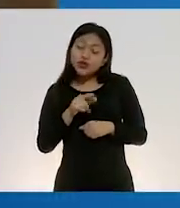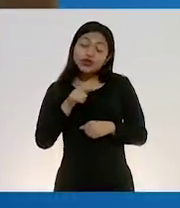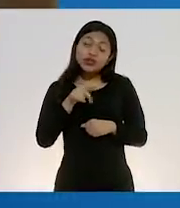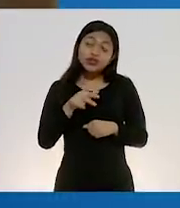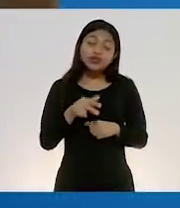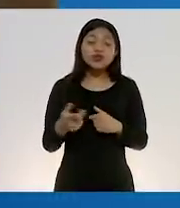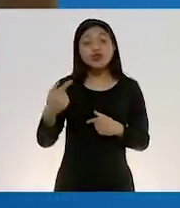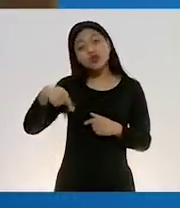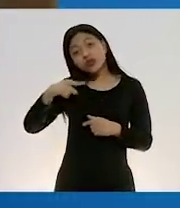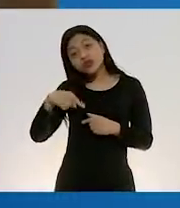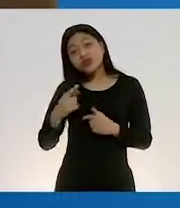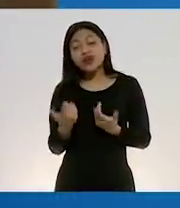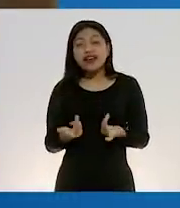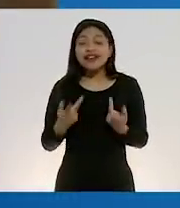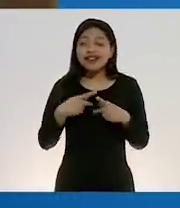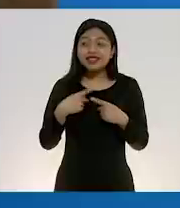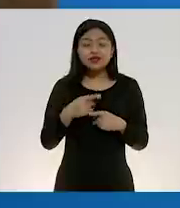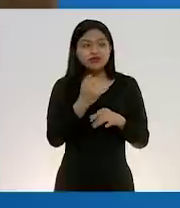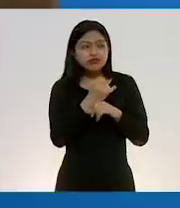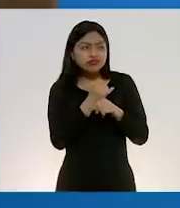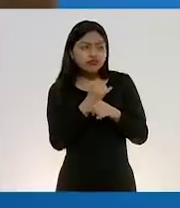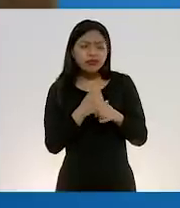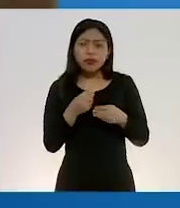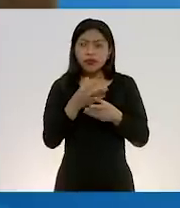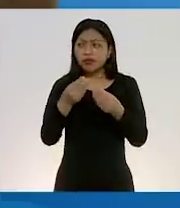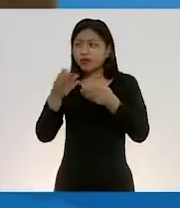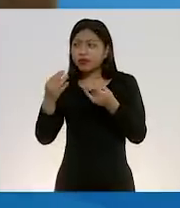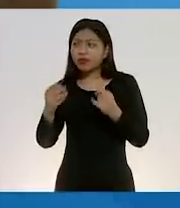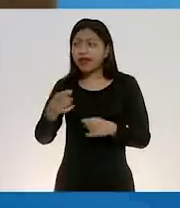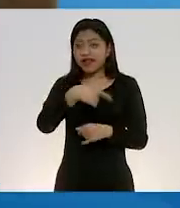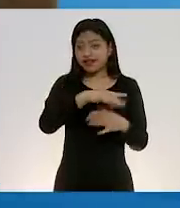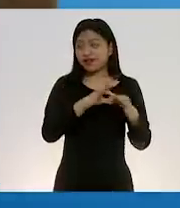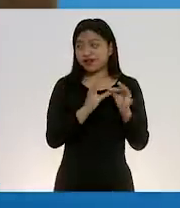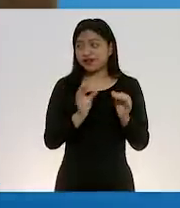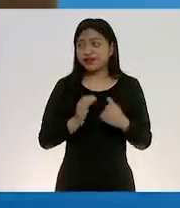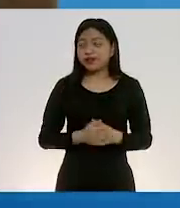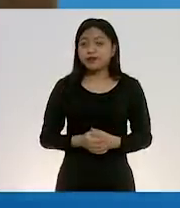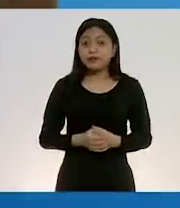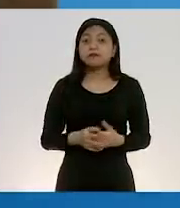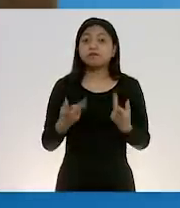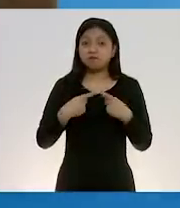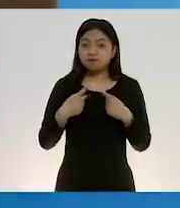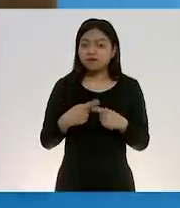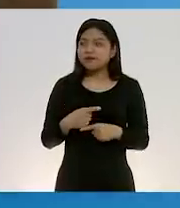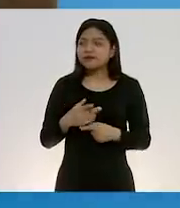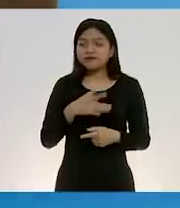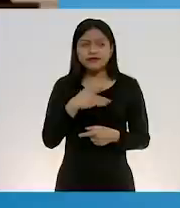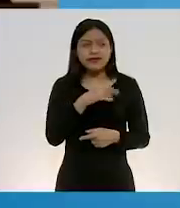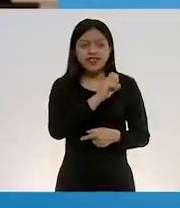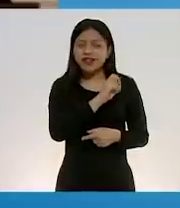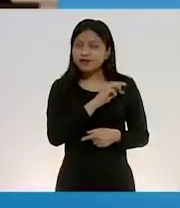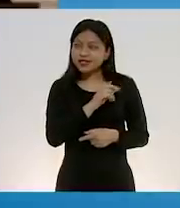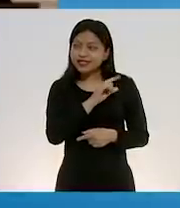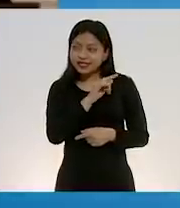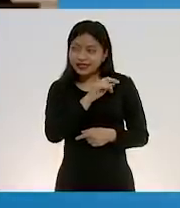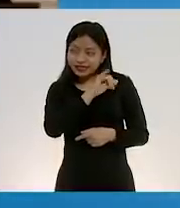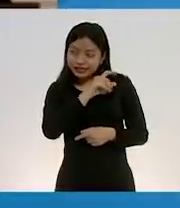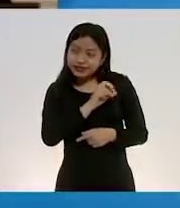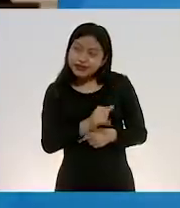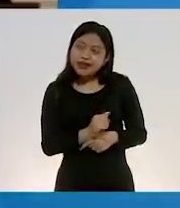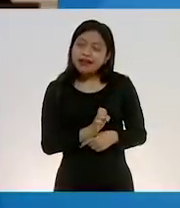por clasificar, dividir, distribuir, repartir, entonces es cuando comienzan a preocuparse por el tema del mestizaje. ¿Cuáles son